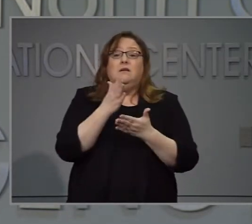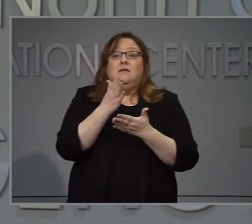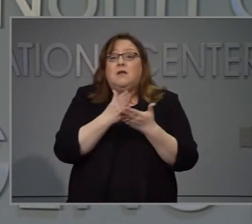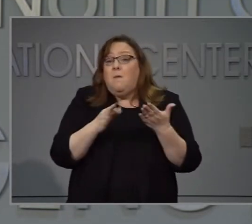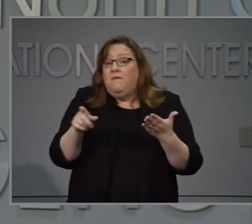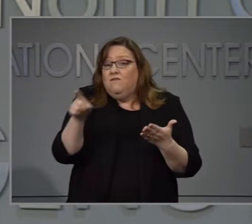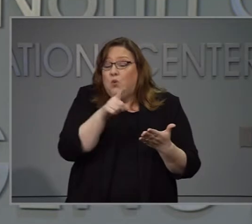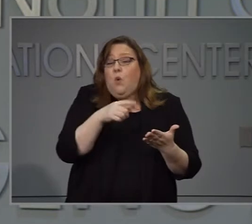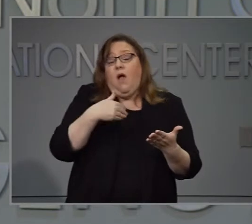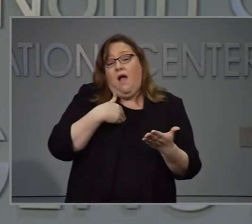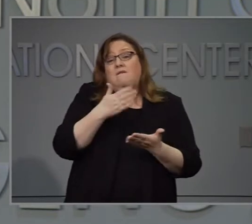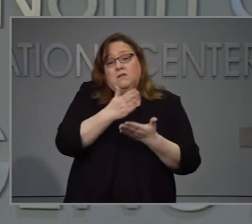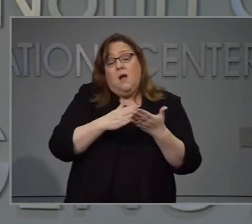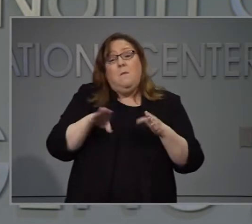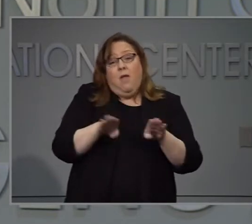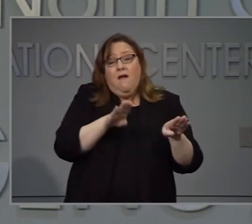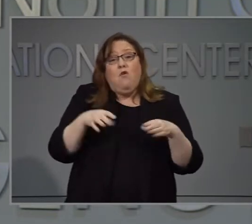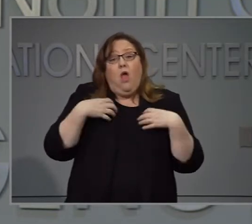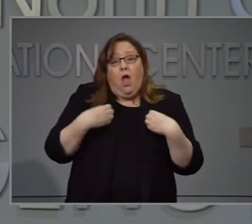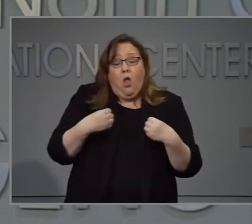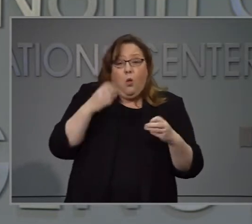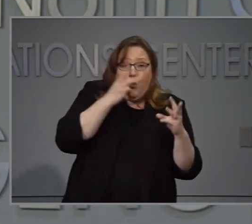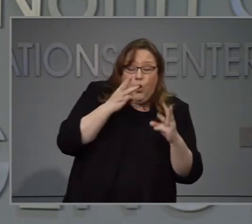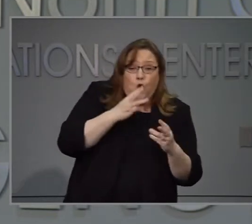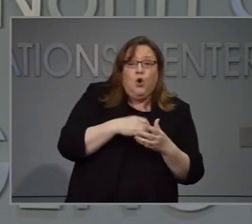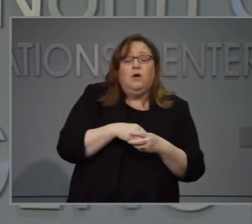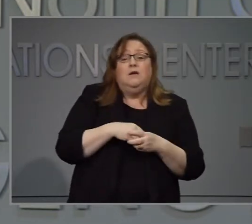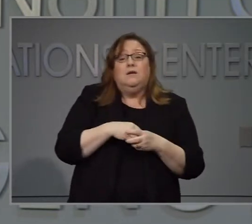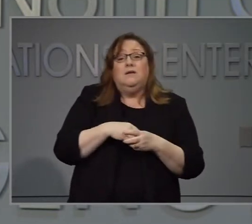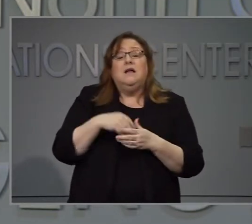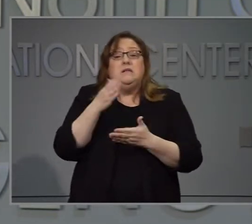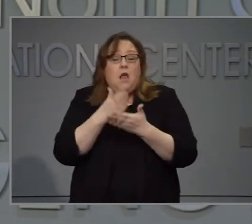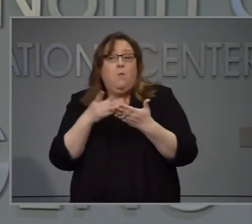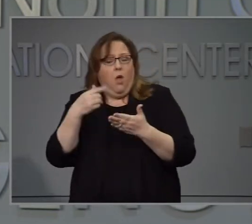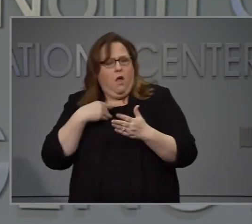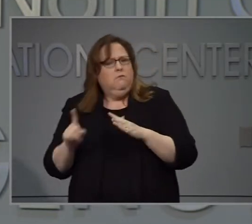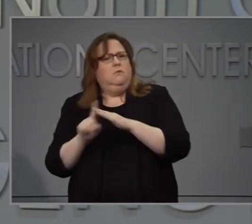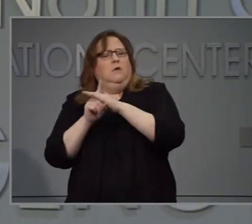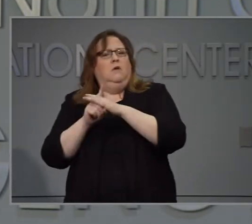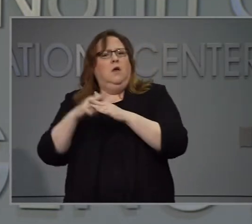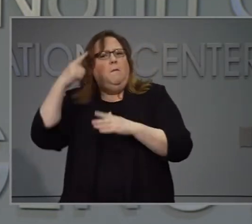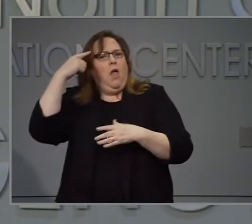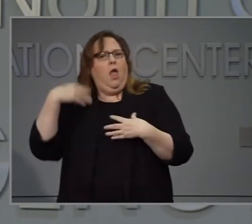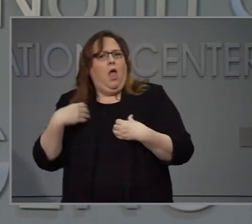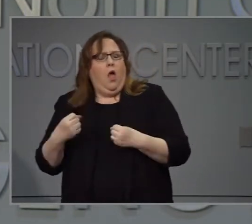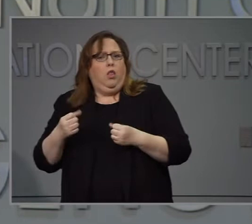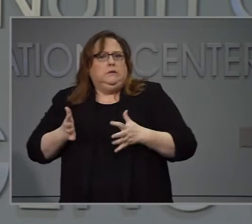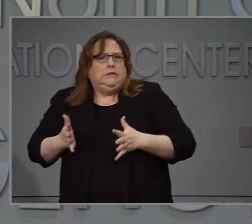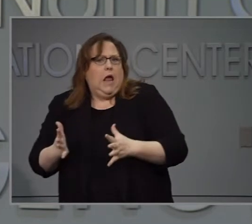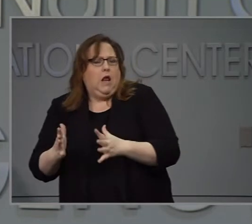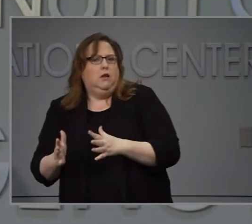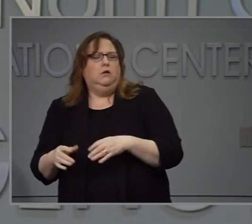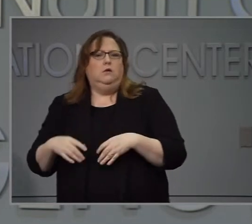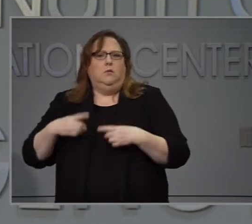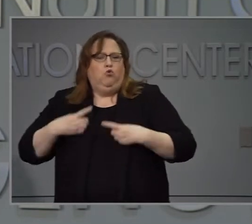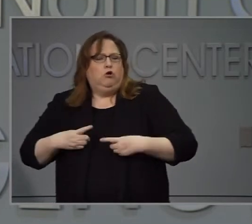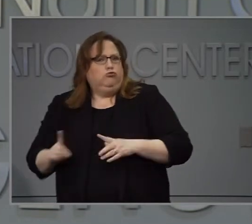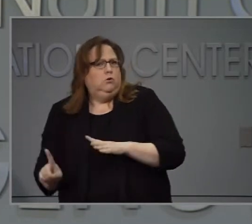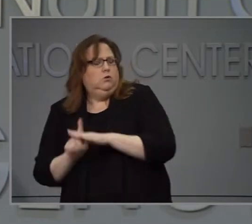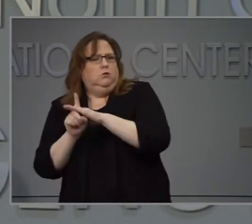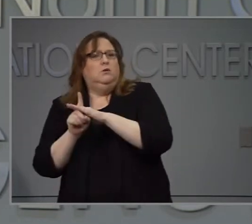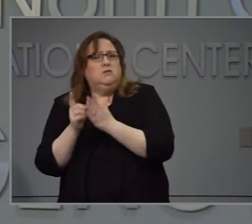ansiedad sigue aumentando por lo cual se están agravando las condiciones de salud conductual